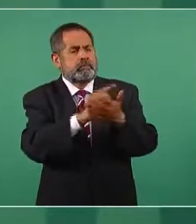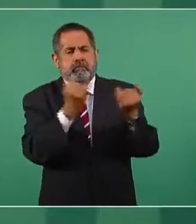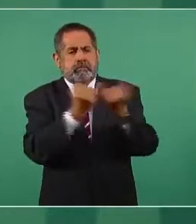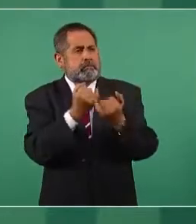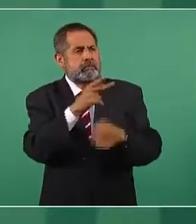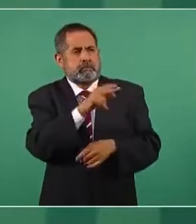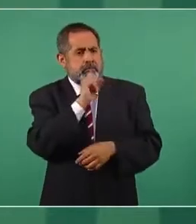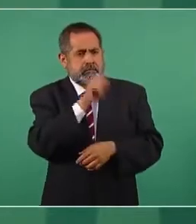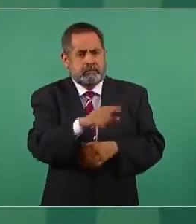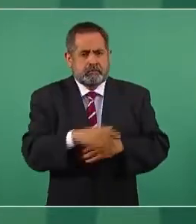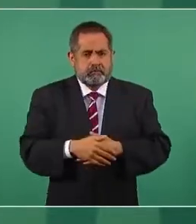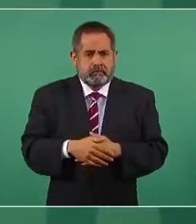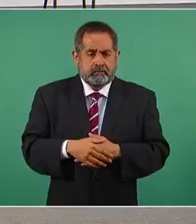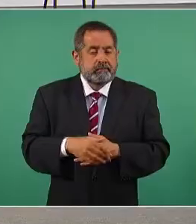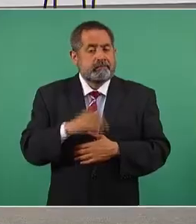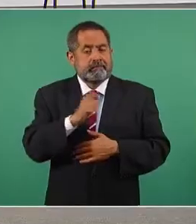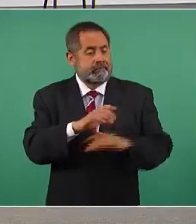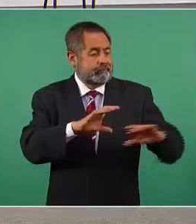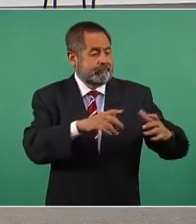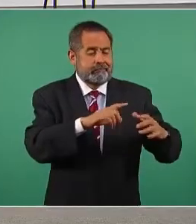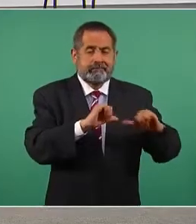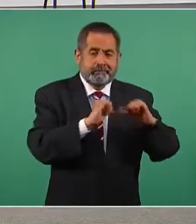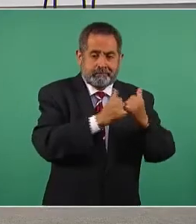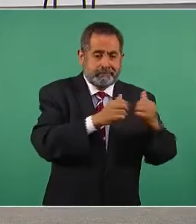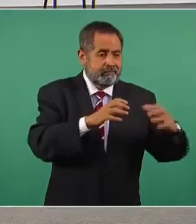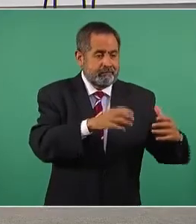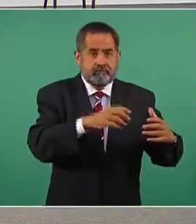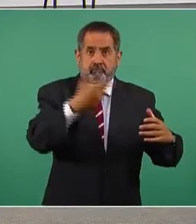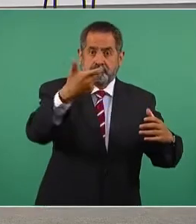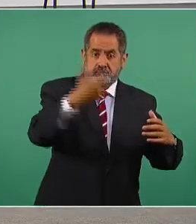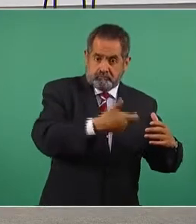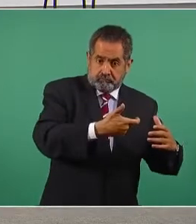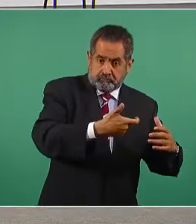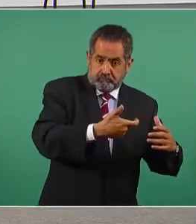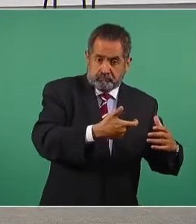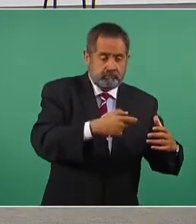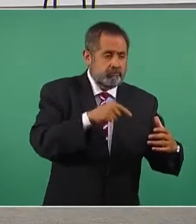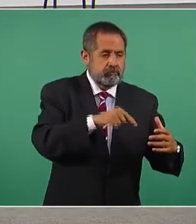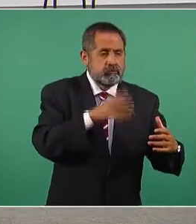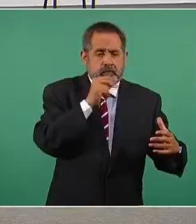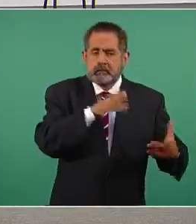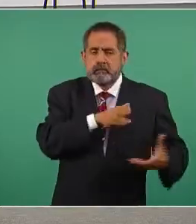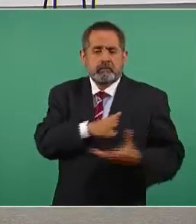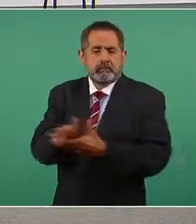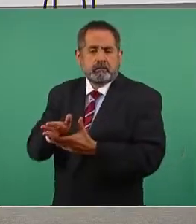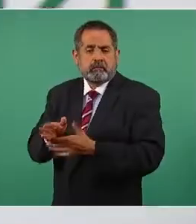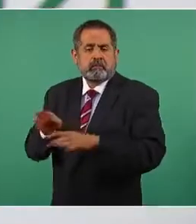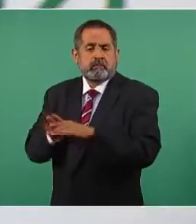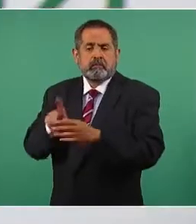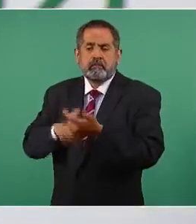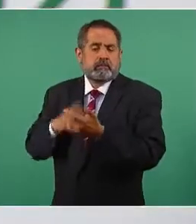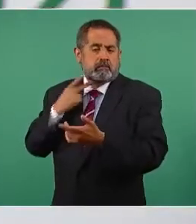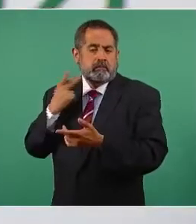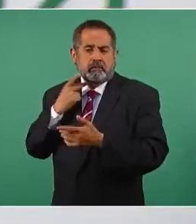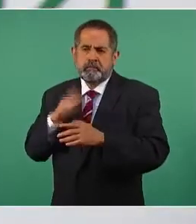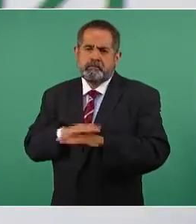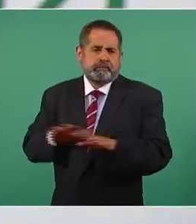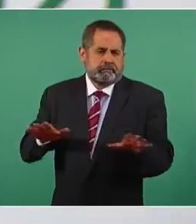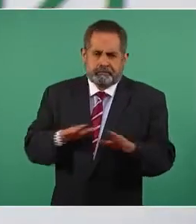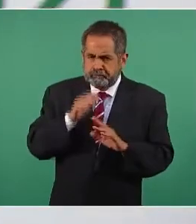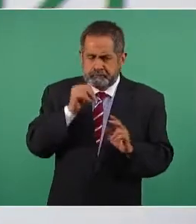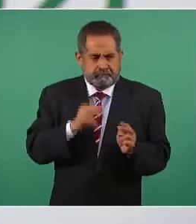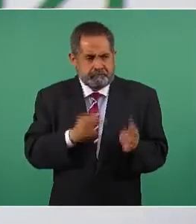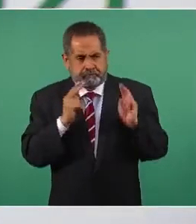palabras, que las organizaciones que reciban esos recursos, en su caso, no pueden intervenir